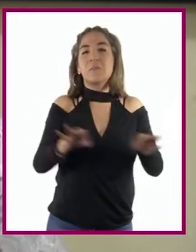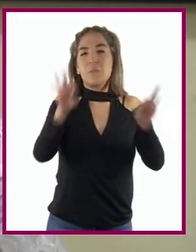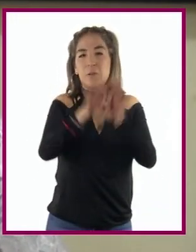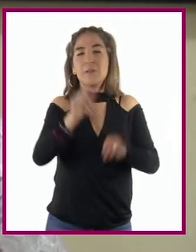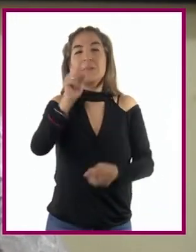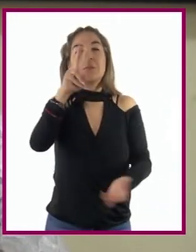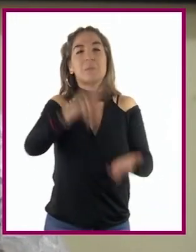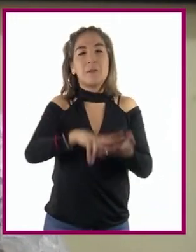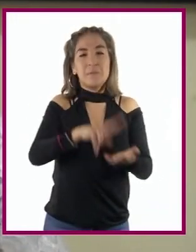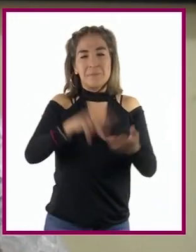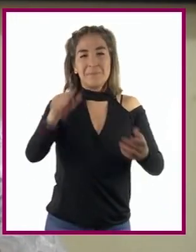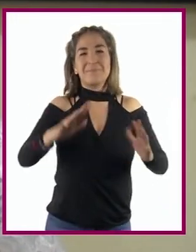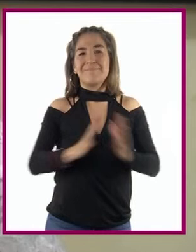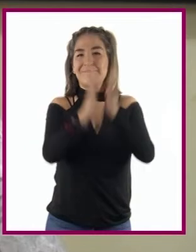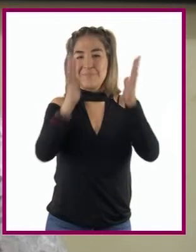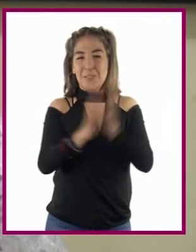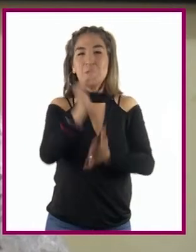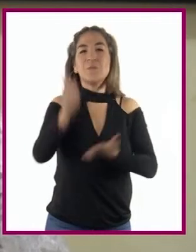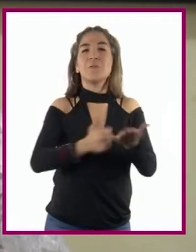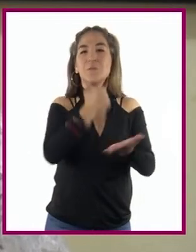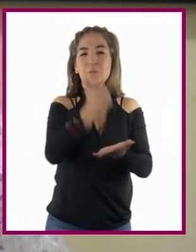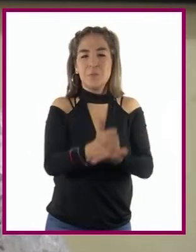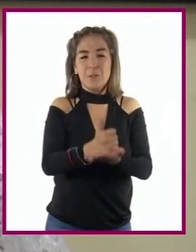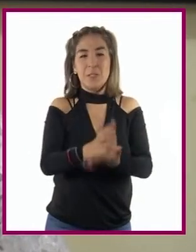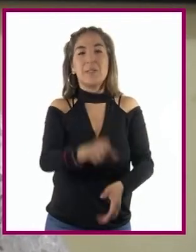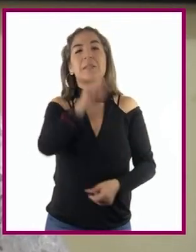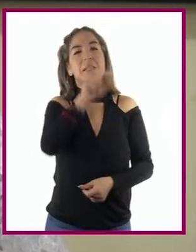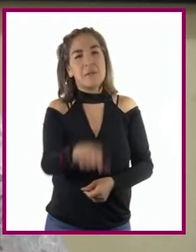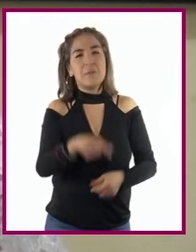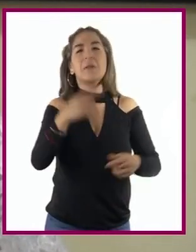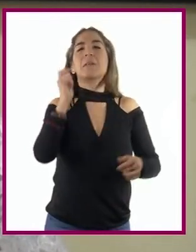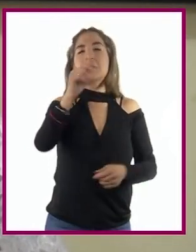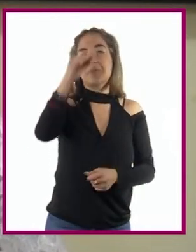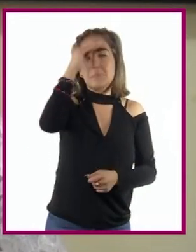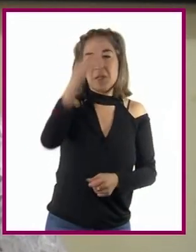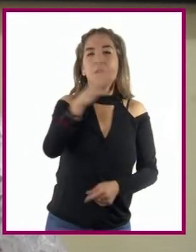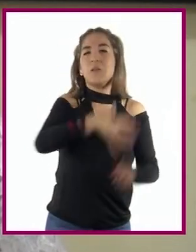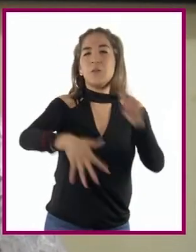sobre el valor de la participación ciudadana. También